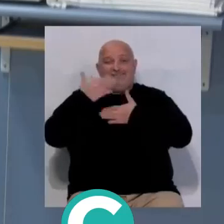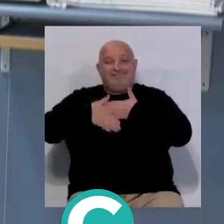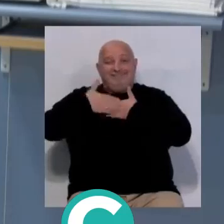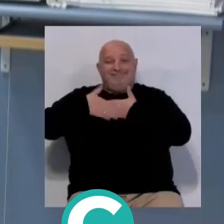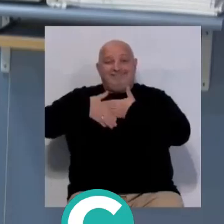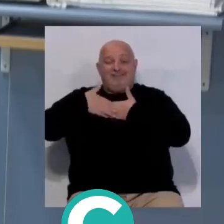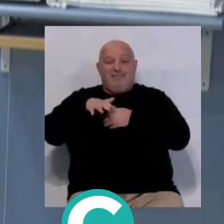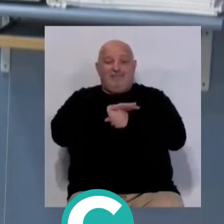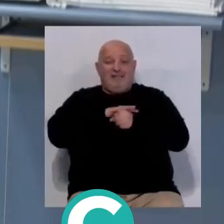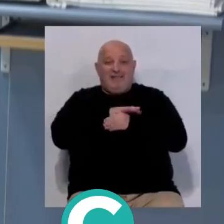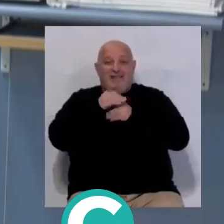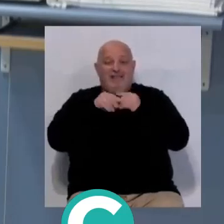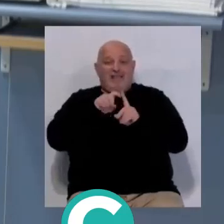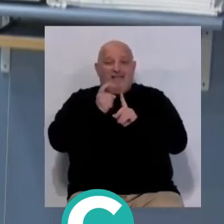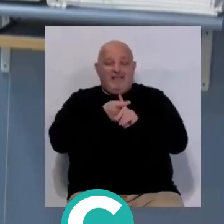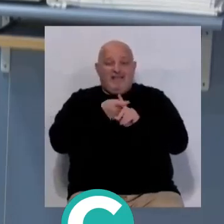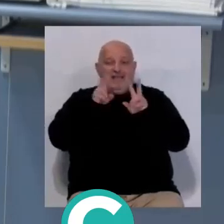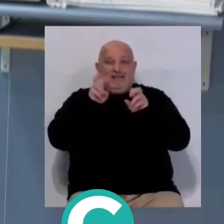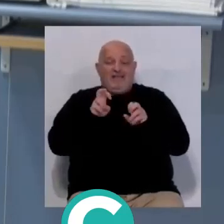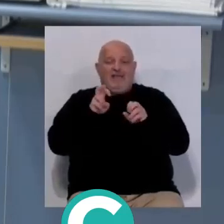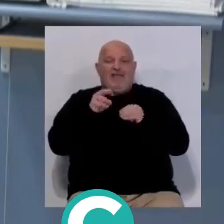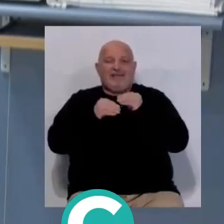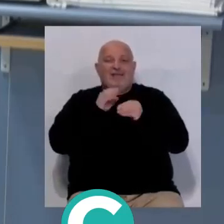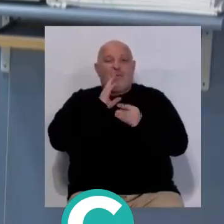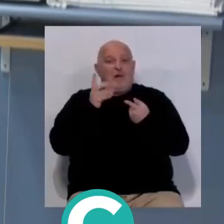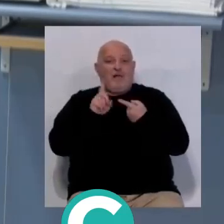esta provincia a la hora del diagnóstico y del estadiaje del cáncer ha